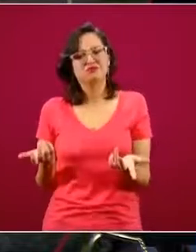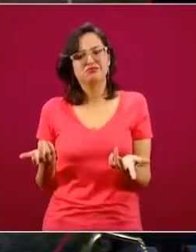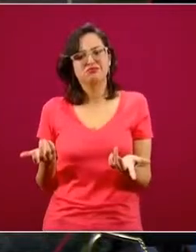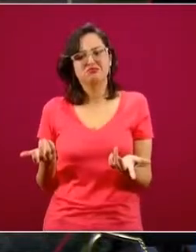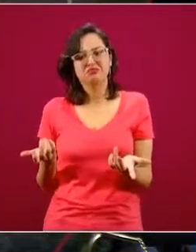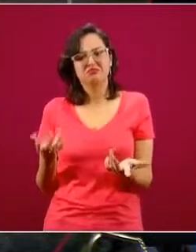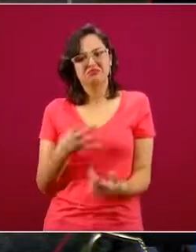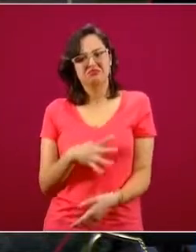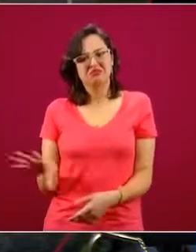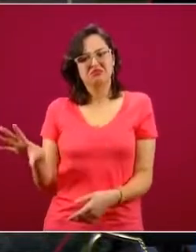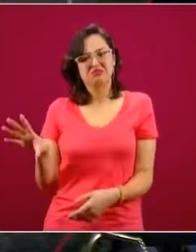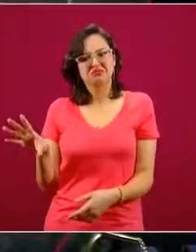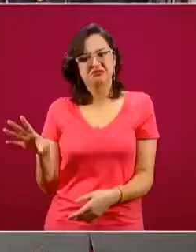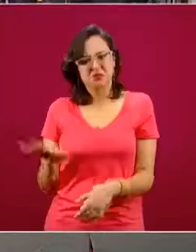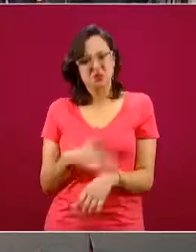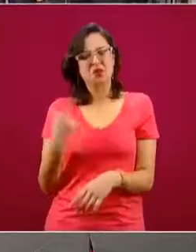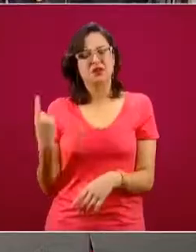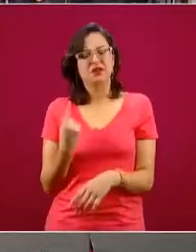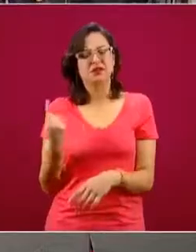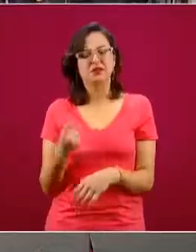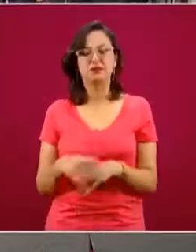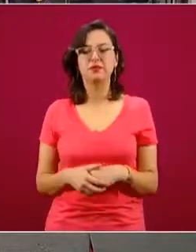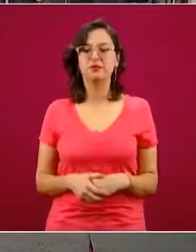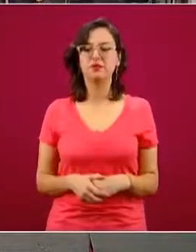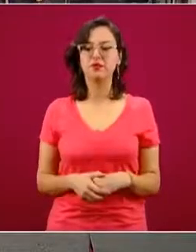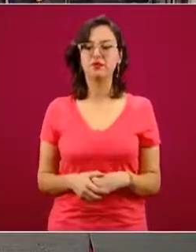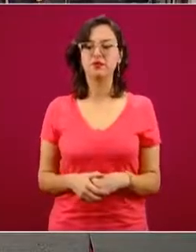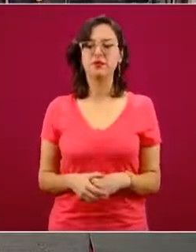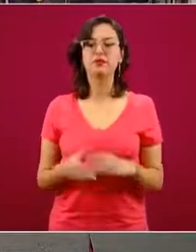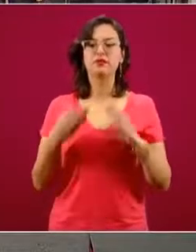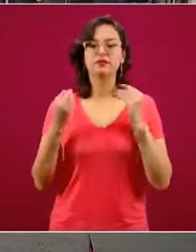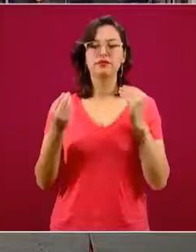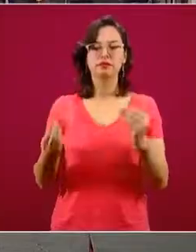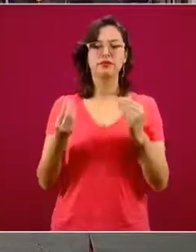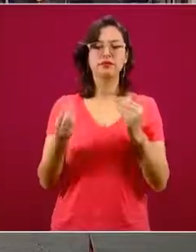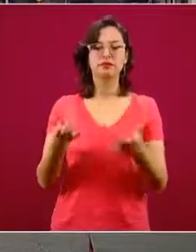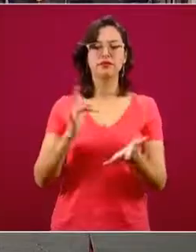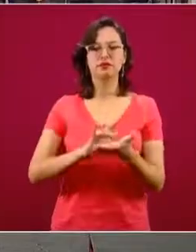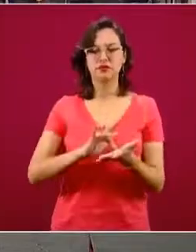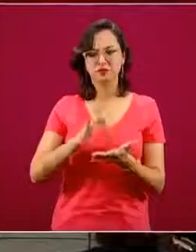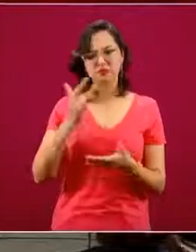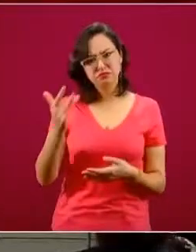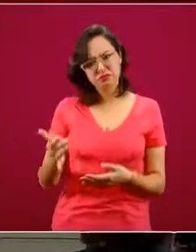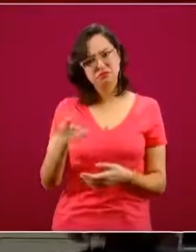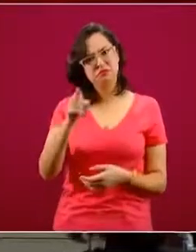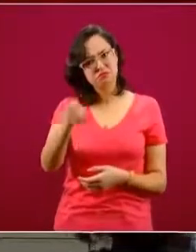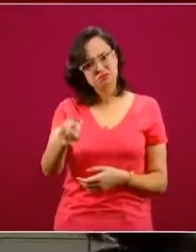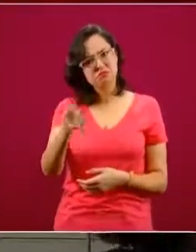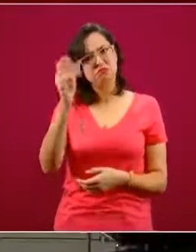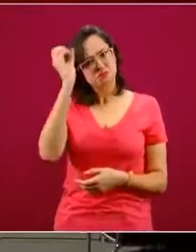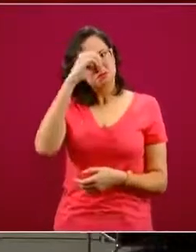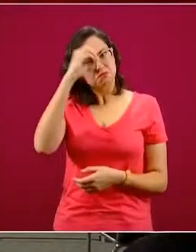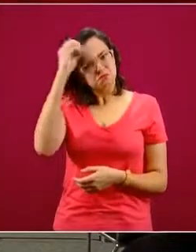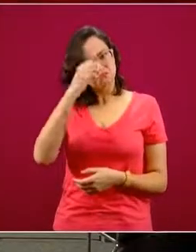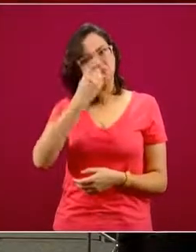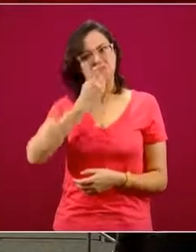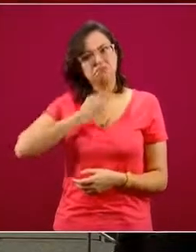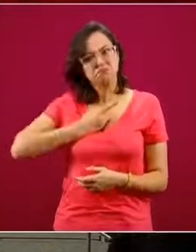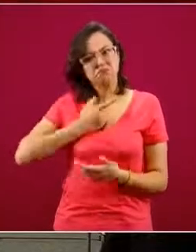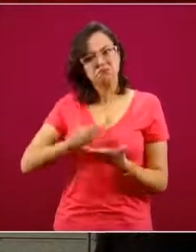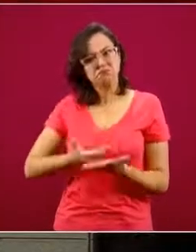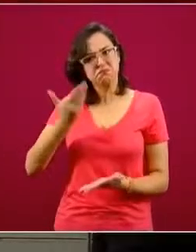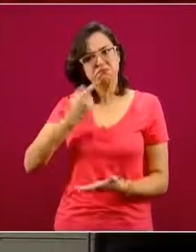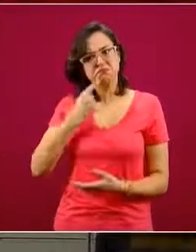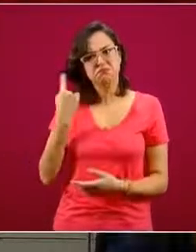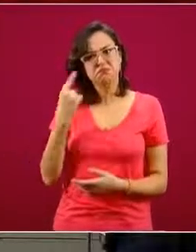pues indeseables, ¿no? Gracias. Muchas gracias, Gilberto, de Canal 11, por este señalamiento y esta